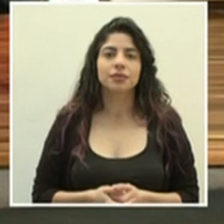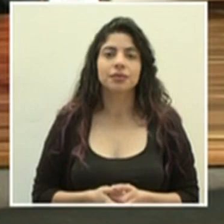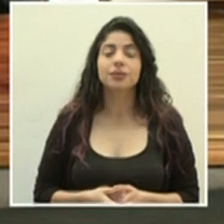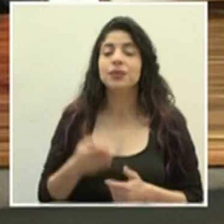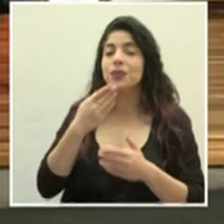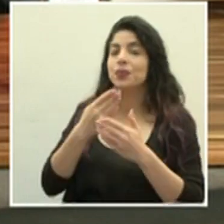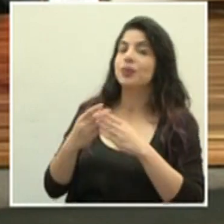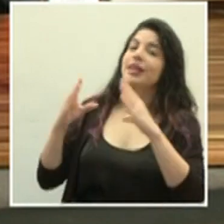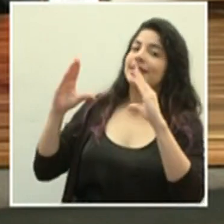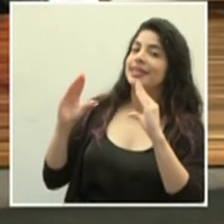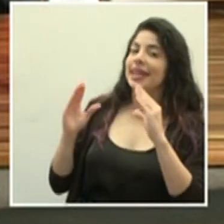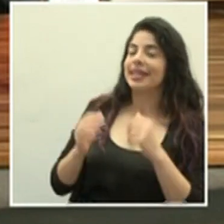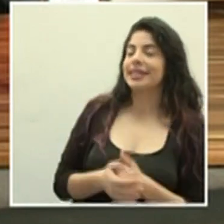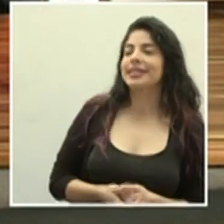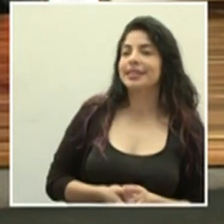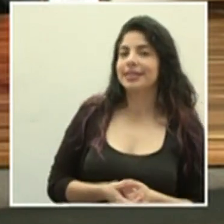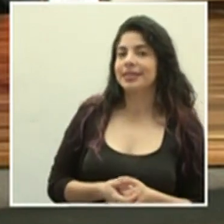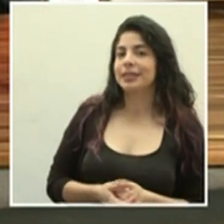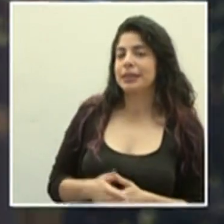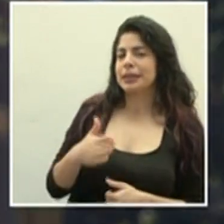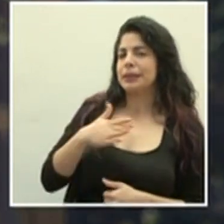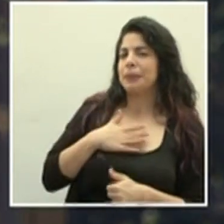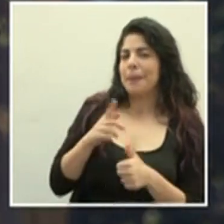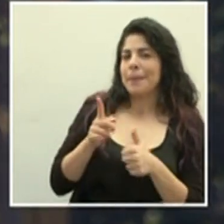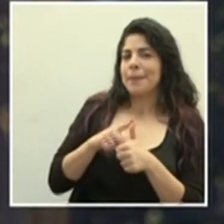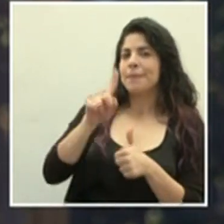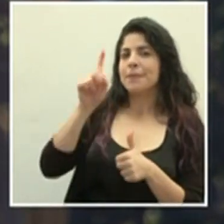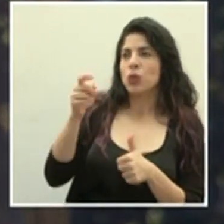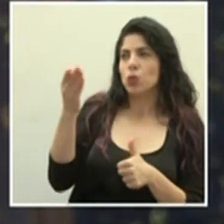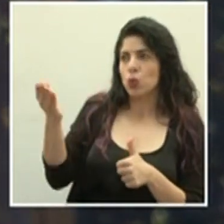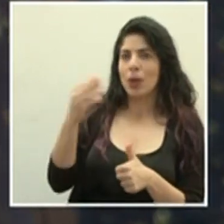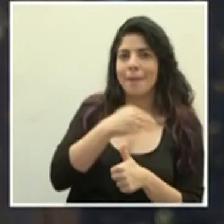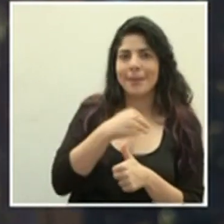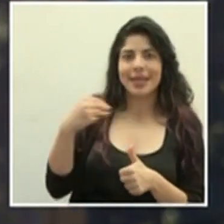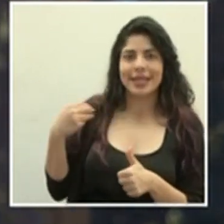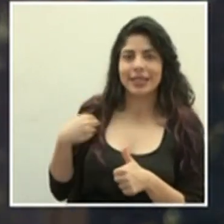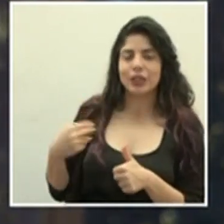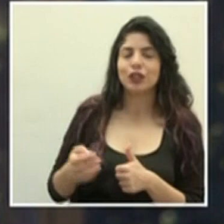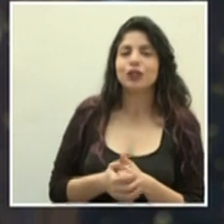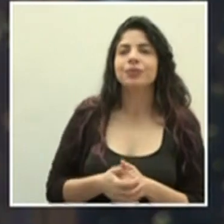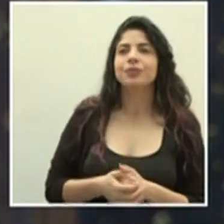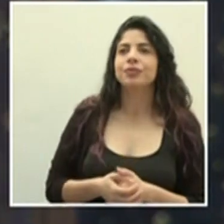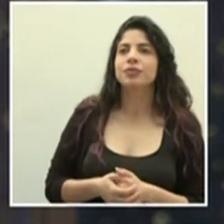Buenas tardes. Mi primera pregunta para usted, señor ministro.